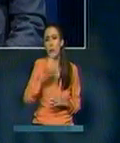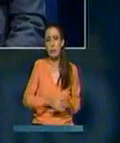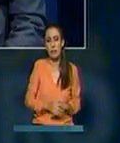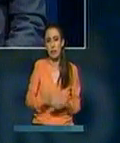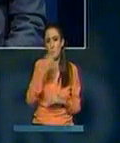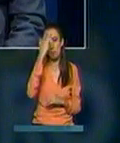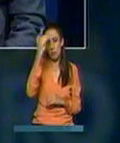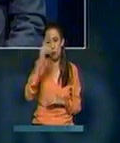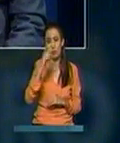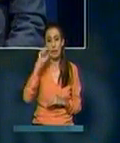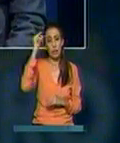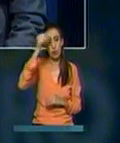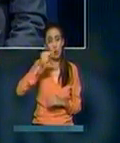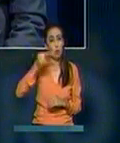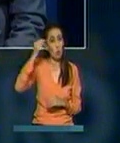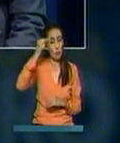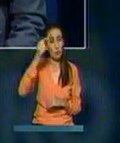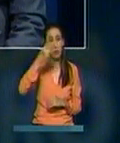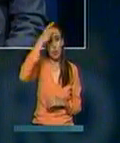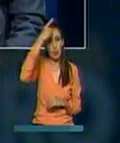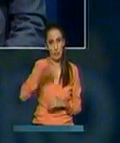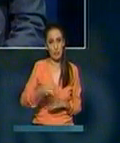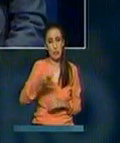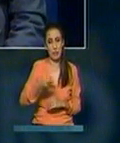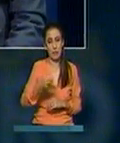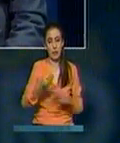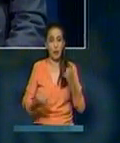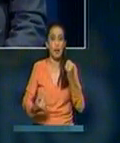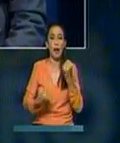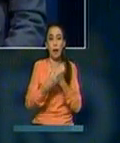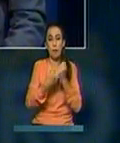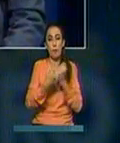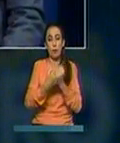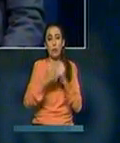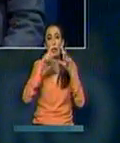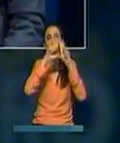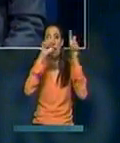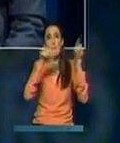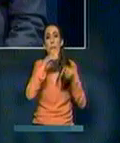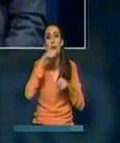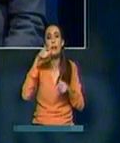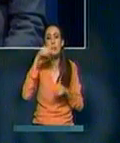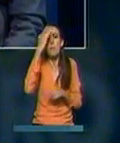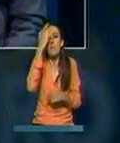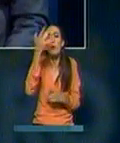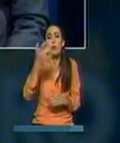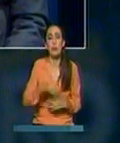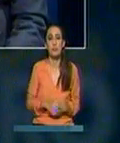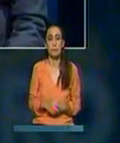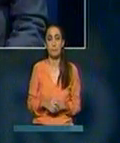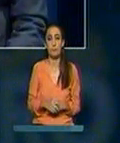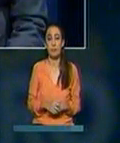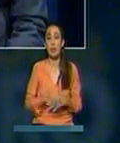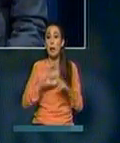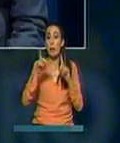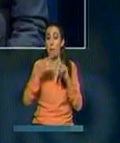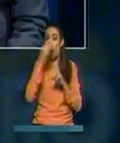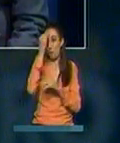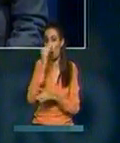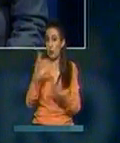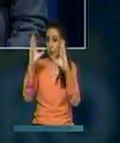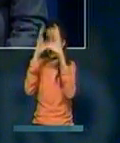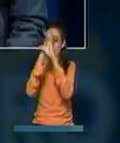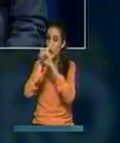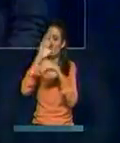la industria artesanal cervecera en el país? Buenas noches. Buenas noches, un saludo para usted y para todos los ecuatorianos. Primeramente,